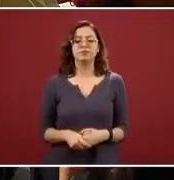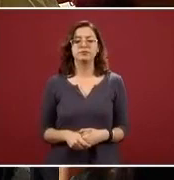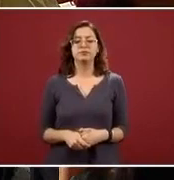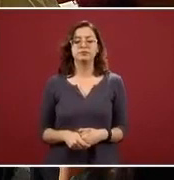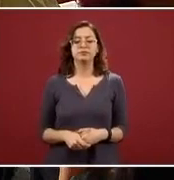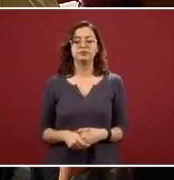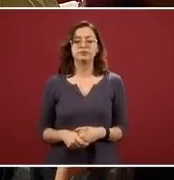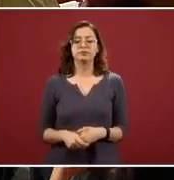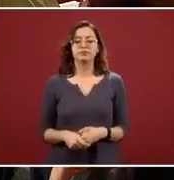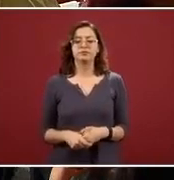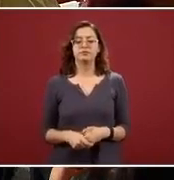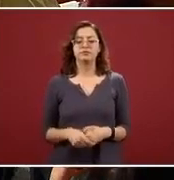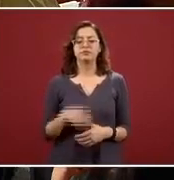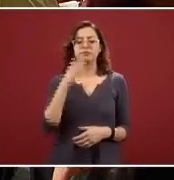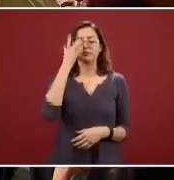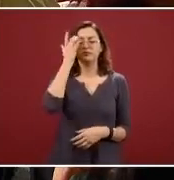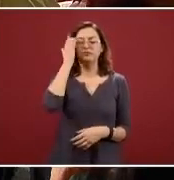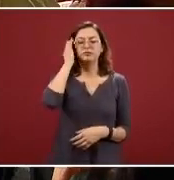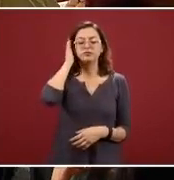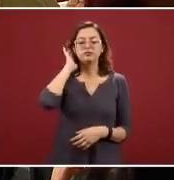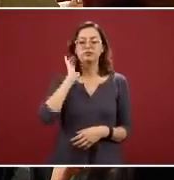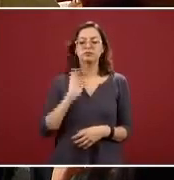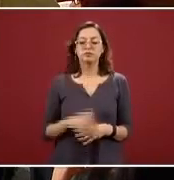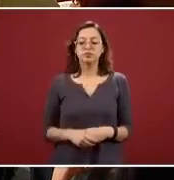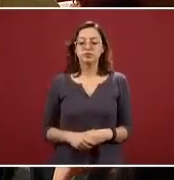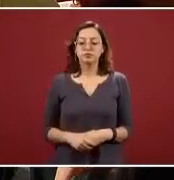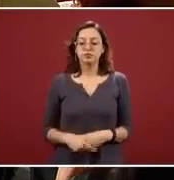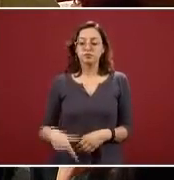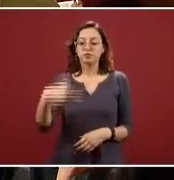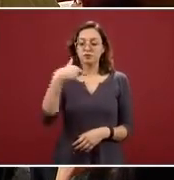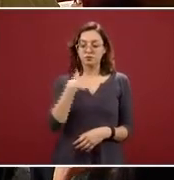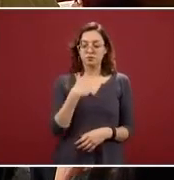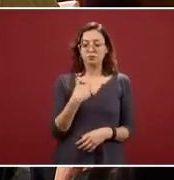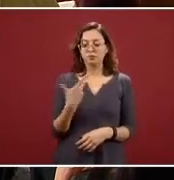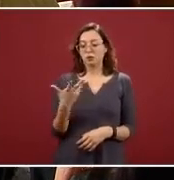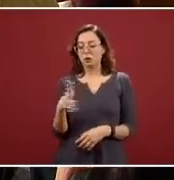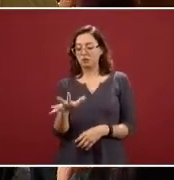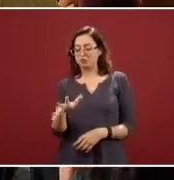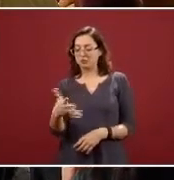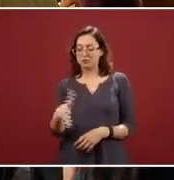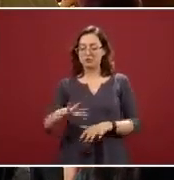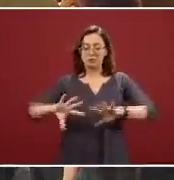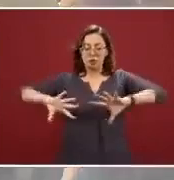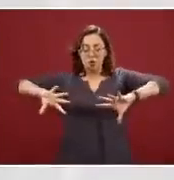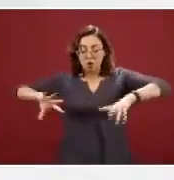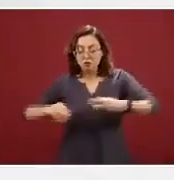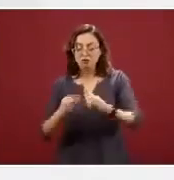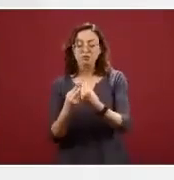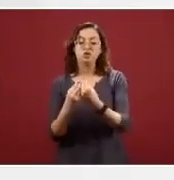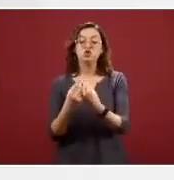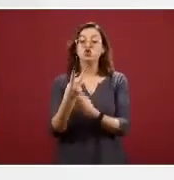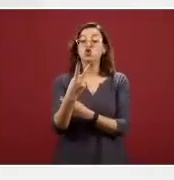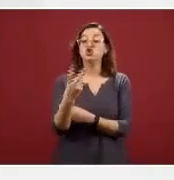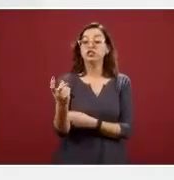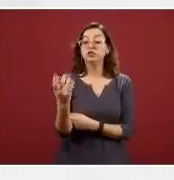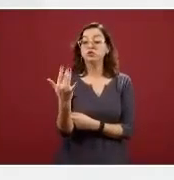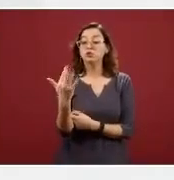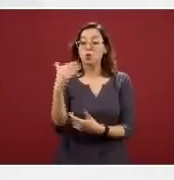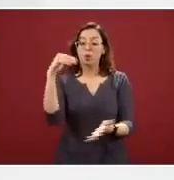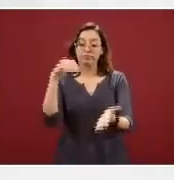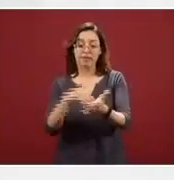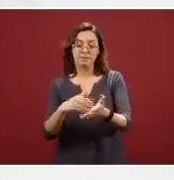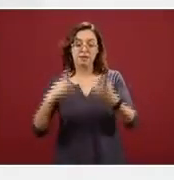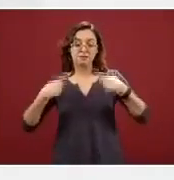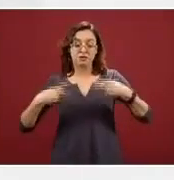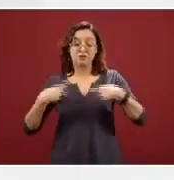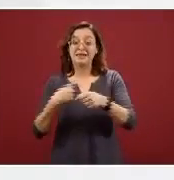Solamente para recordarles, entonces lo que estamos tratando de calcular cuando hablo de estos 250,000 pacientes, lo que estamos pensando ya